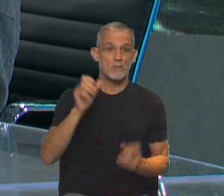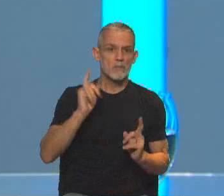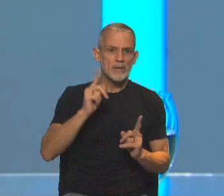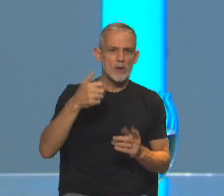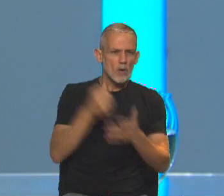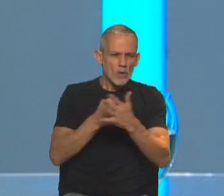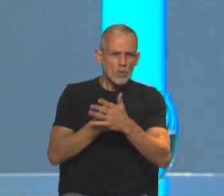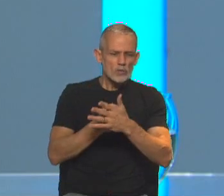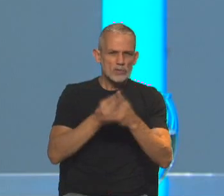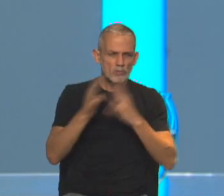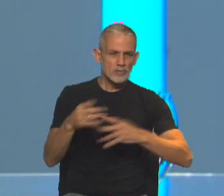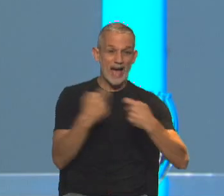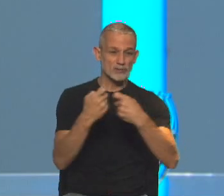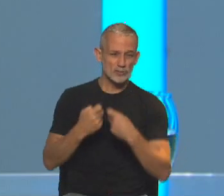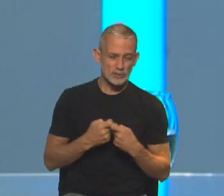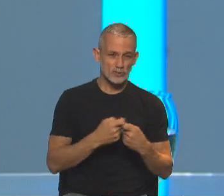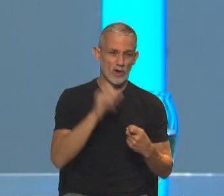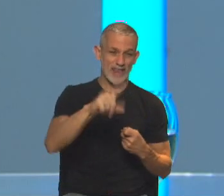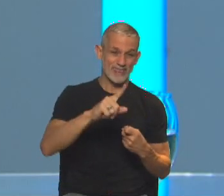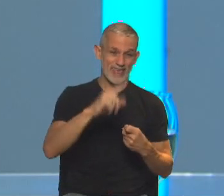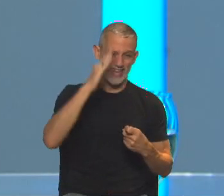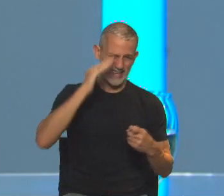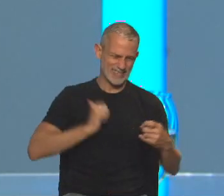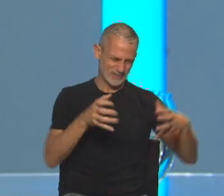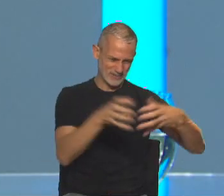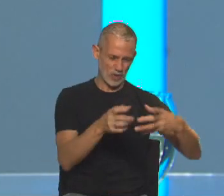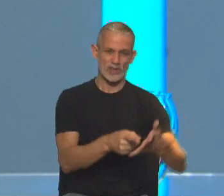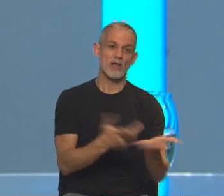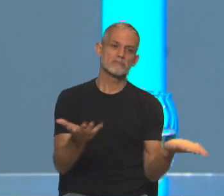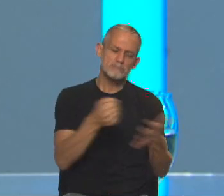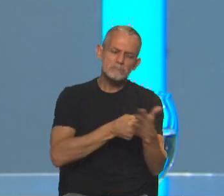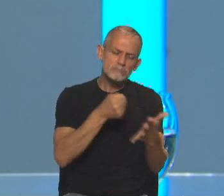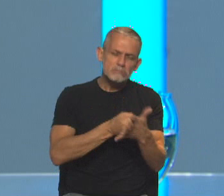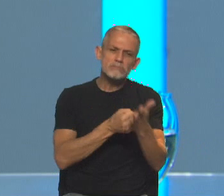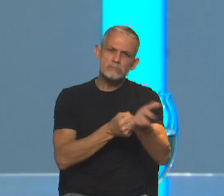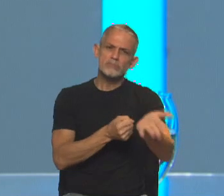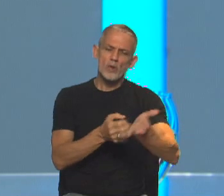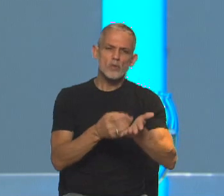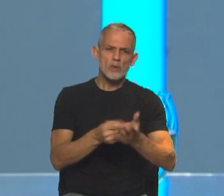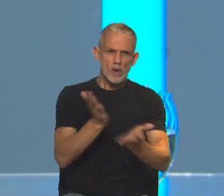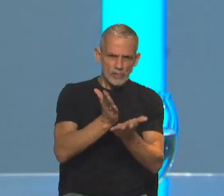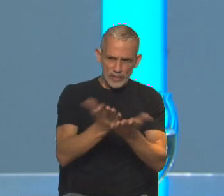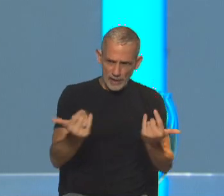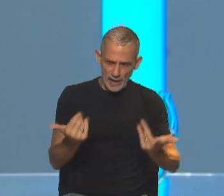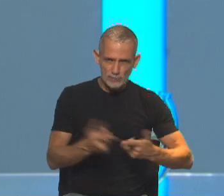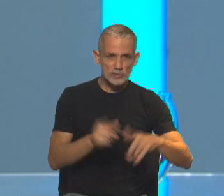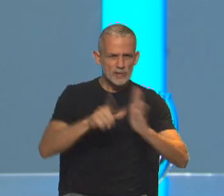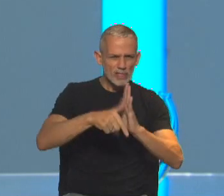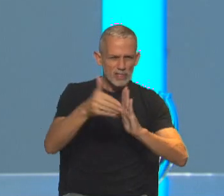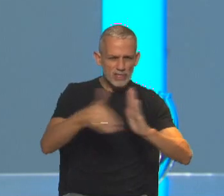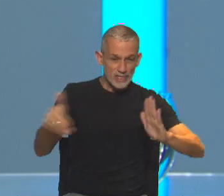propia lucha de las asociaciones con cripto, ¿no? En términos de las reivindicaciones que tardaron, pero que